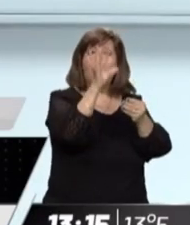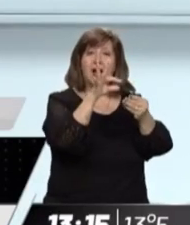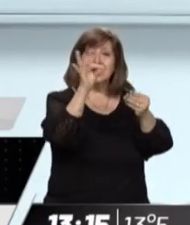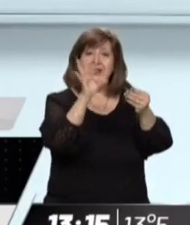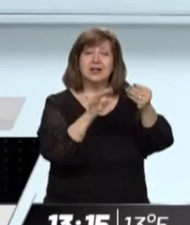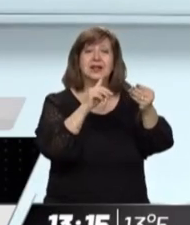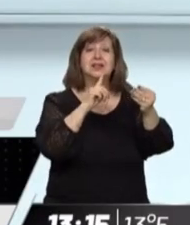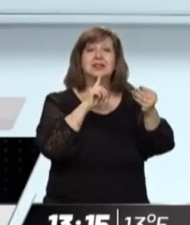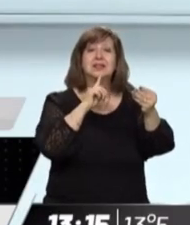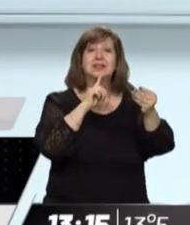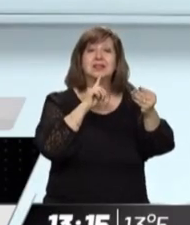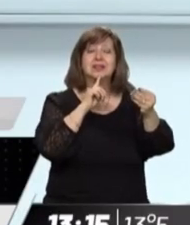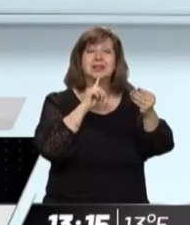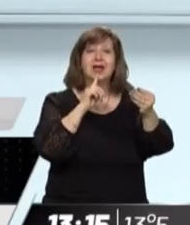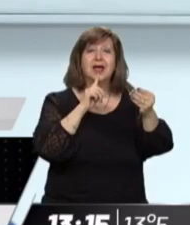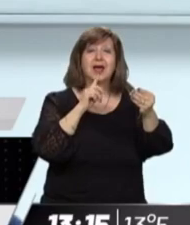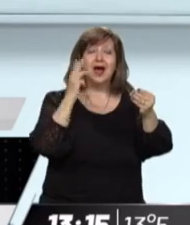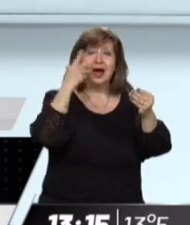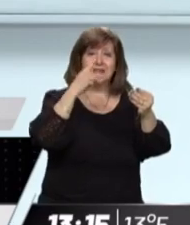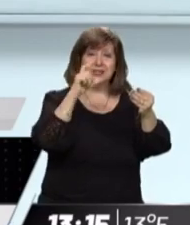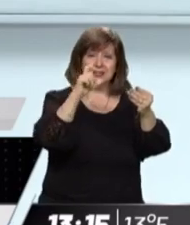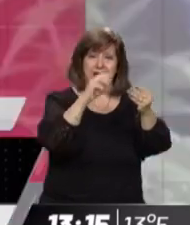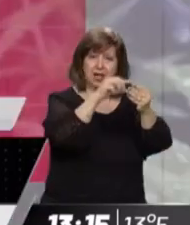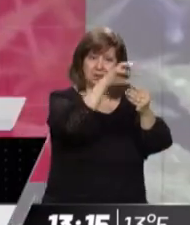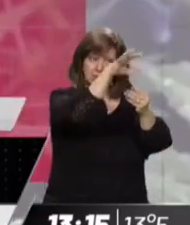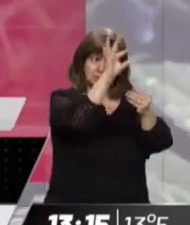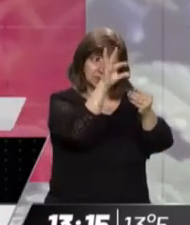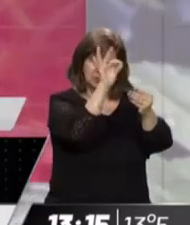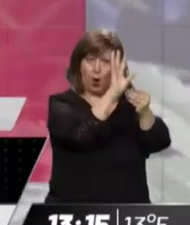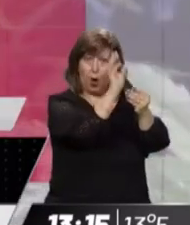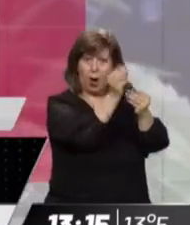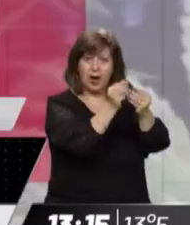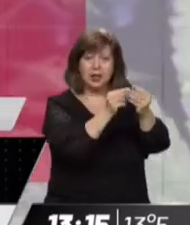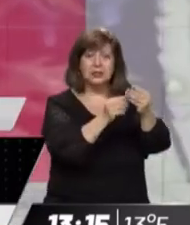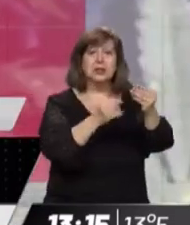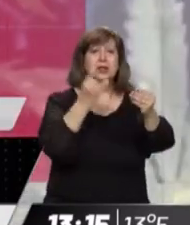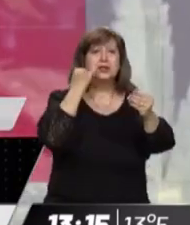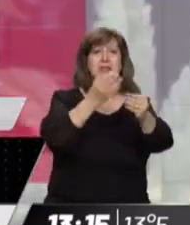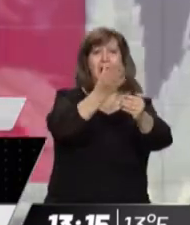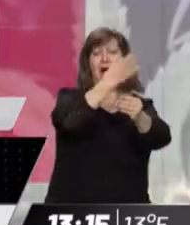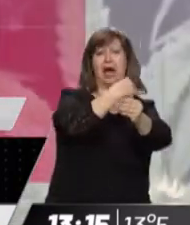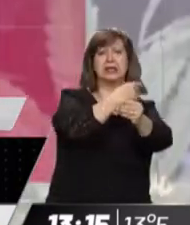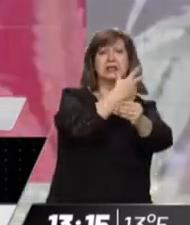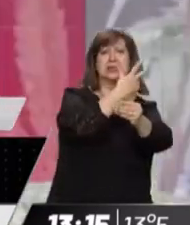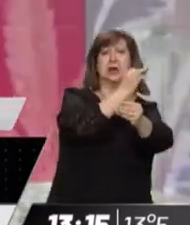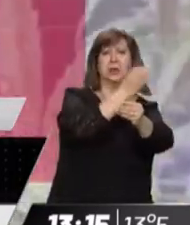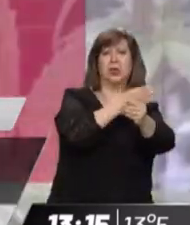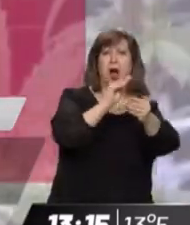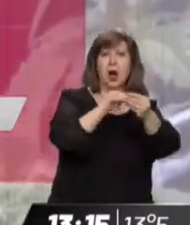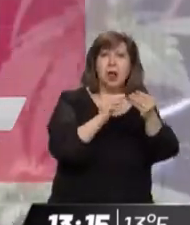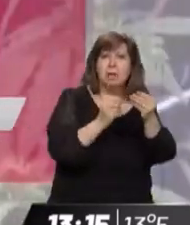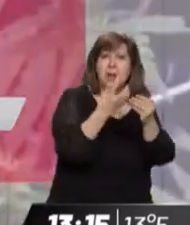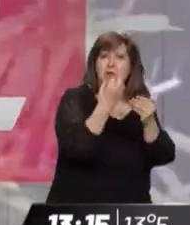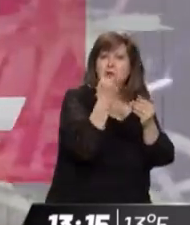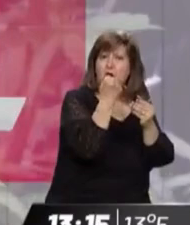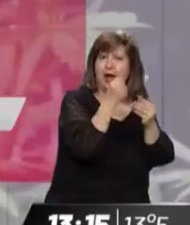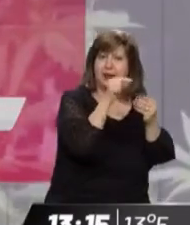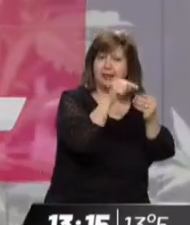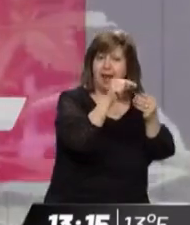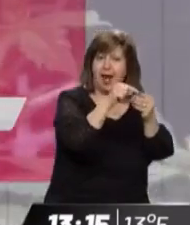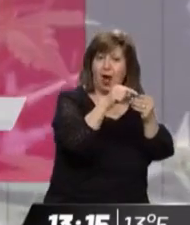es el THC, el tetrahidrocannabinol. De un 3% que tenía hace 10, 15 años atrás, hoy estamos hablando por arriba